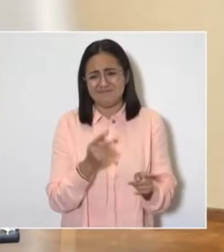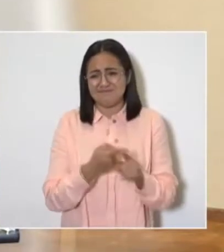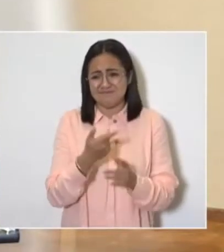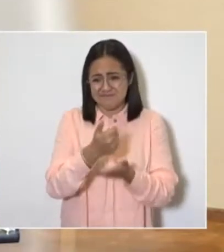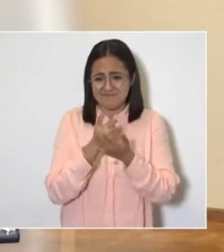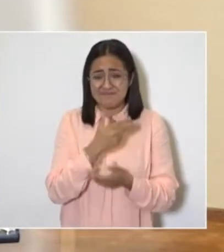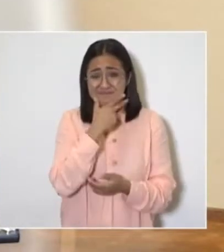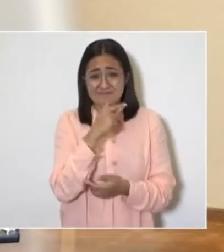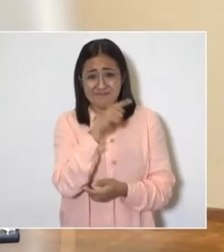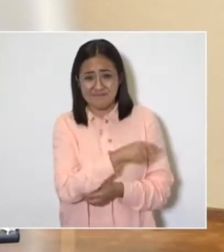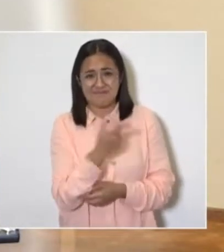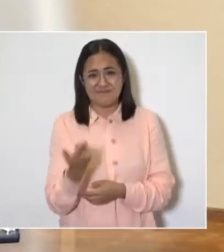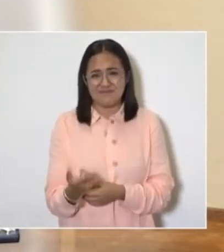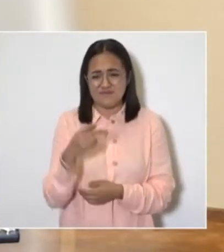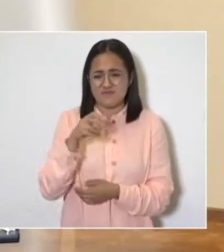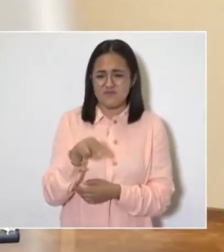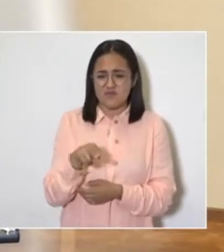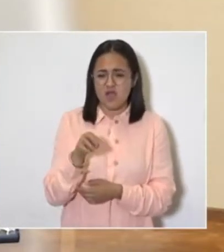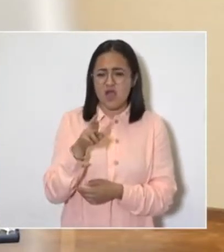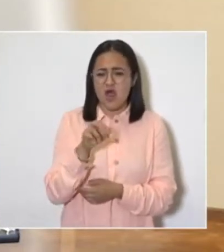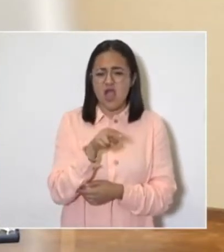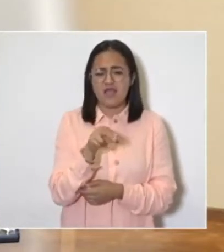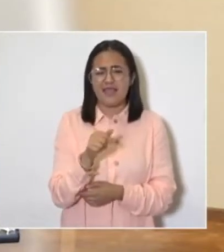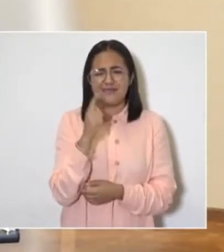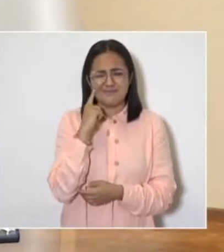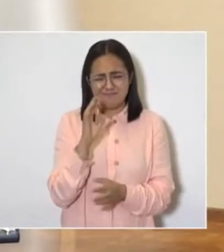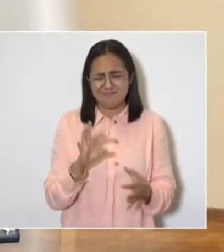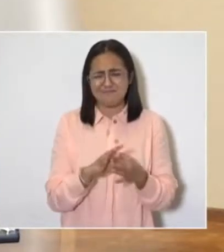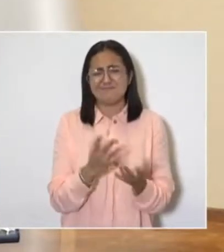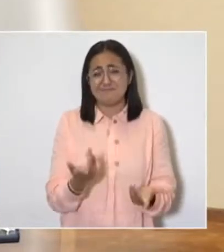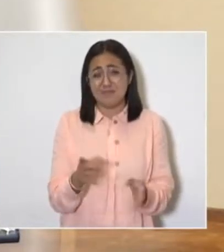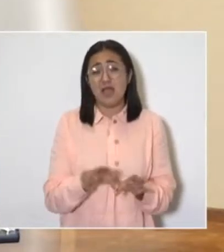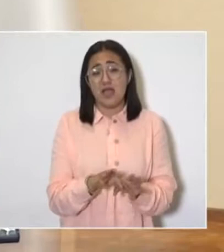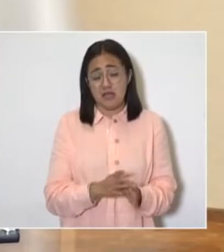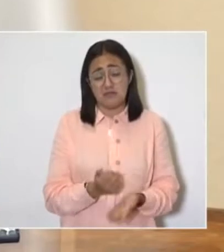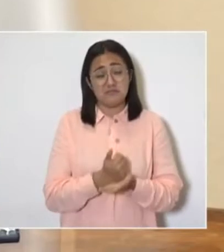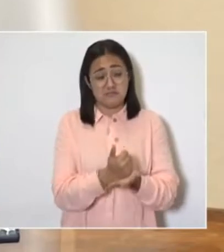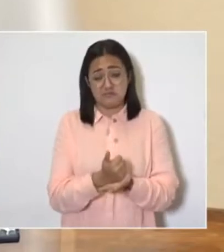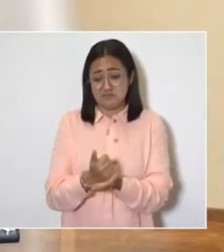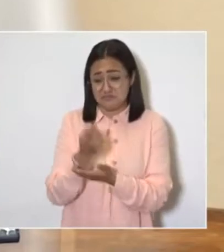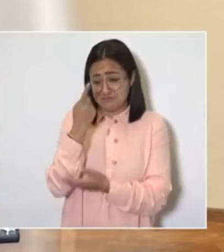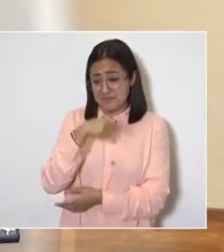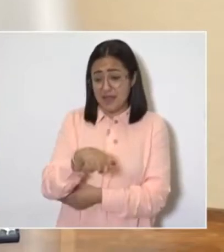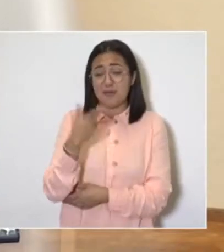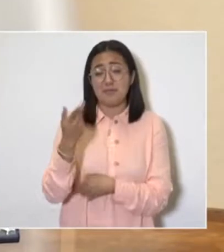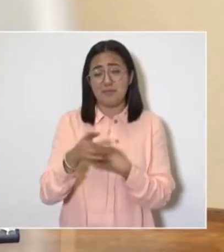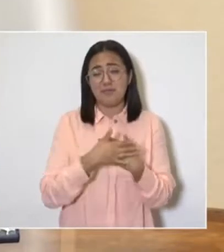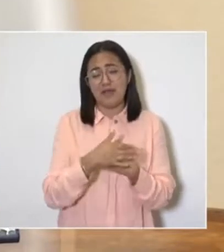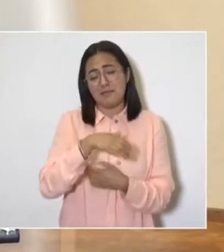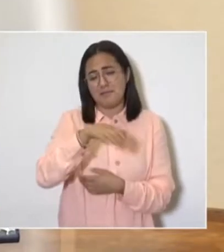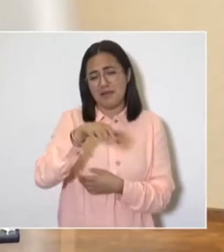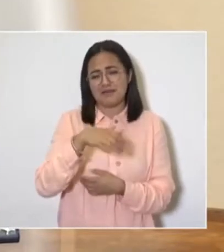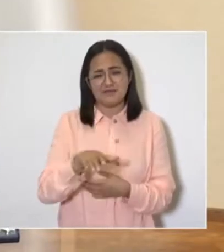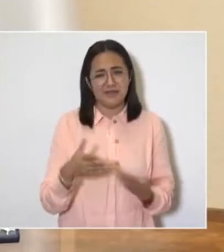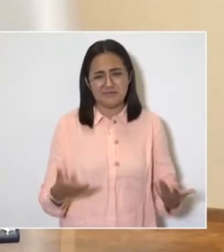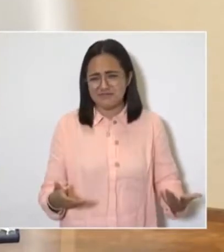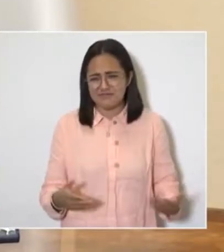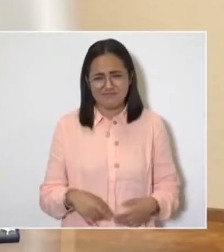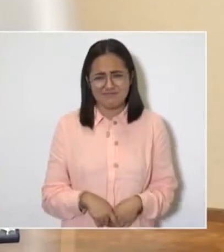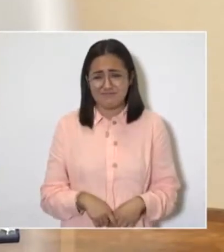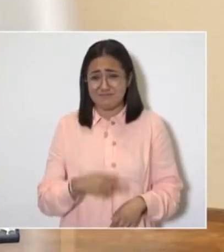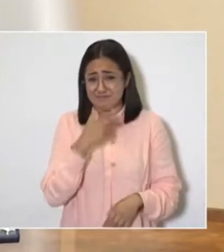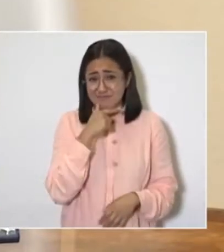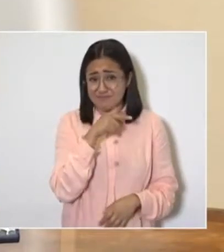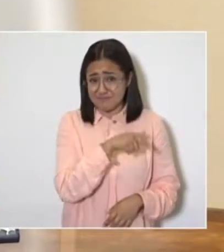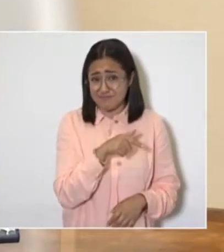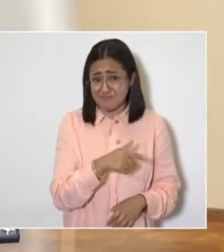Sin embargo, dicho mensaje causó la reacción del gobernador del estado de Puebla, Miguel Barbosa Huerta, quien así se